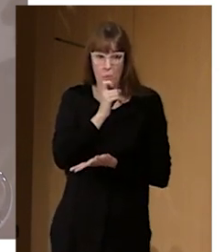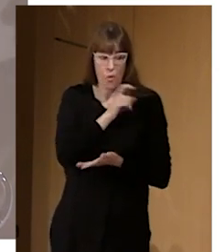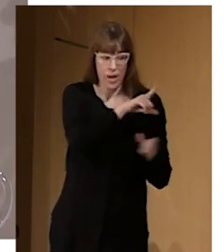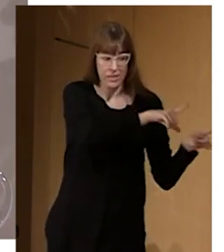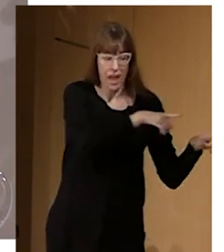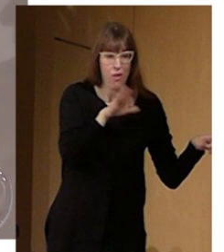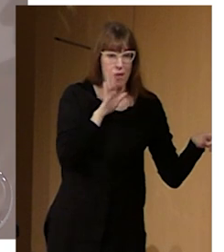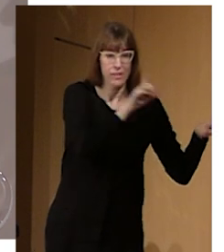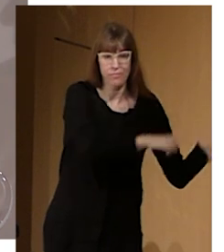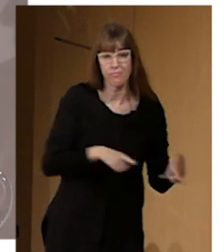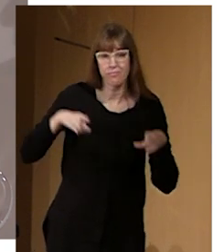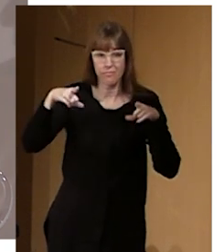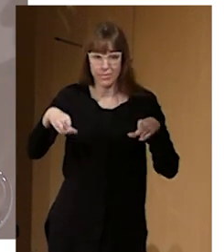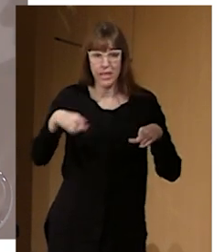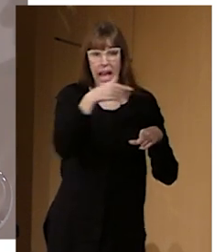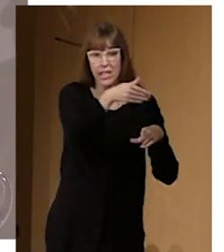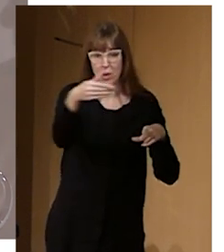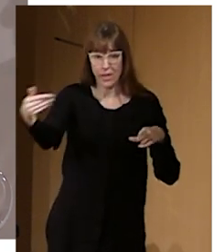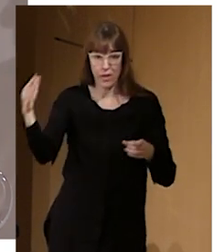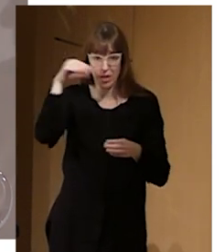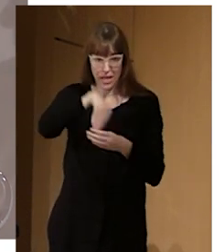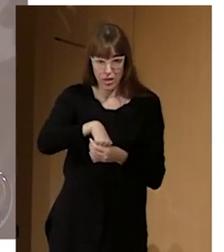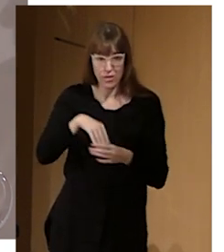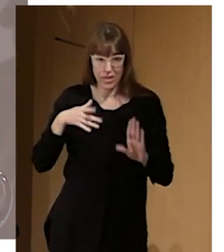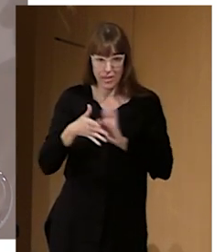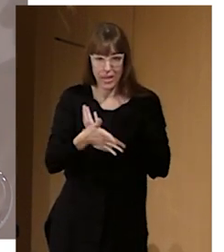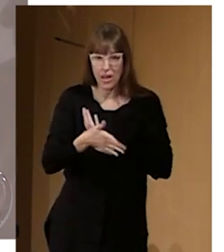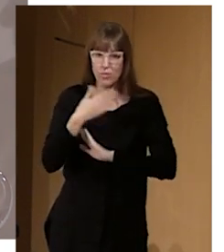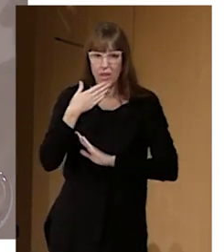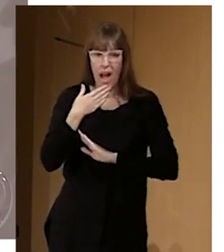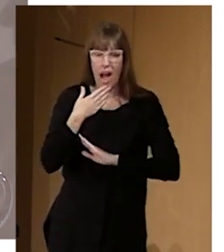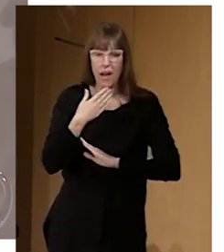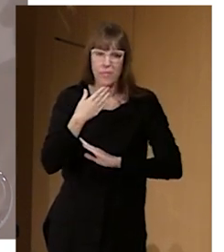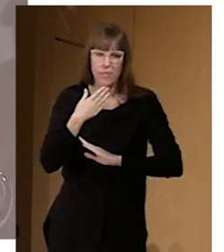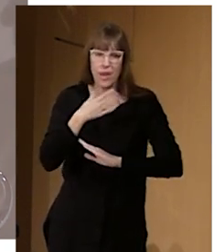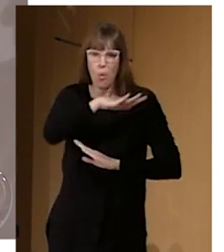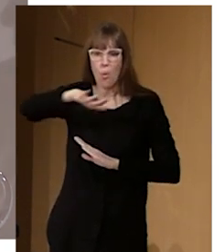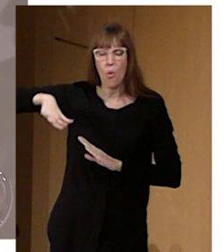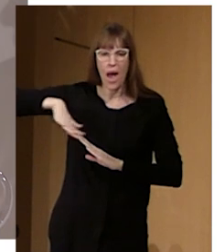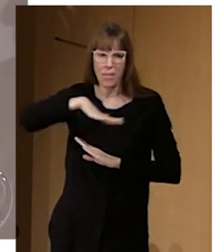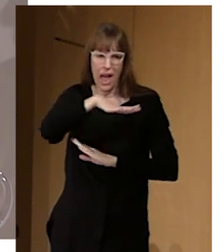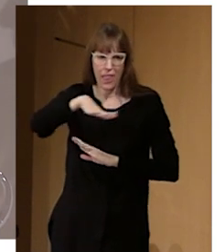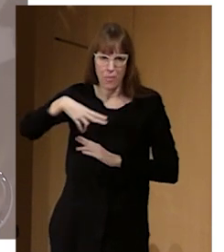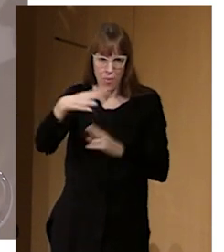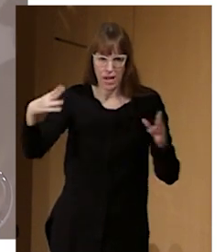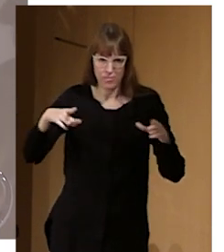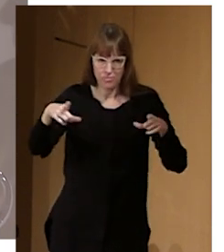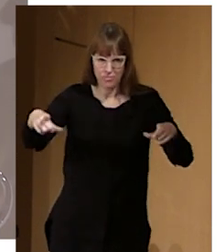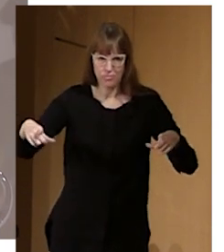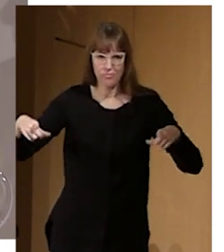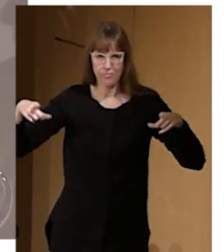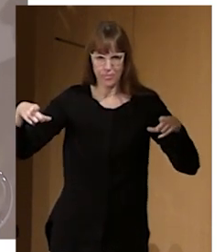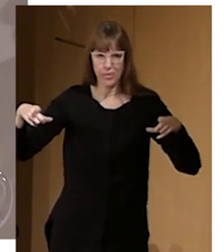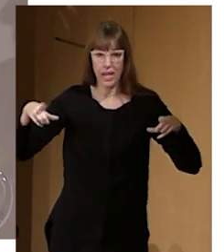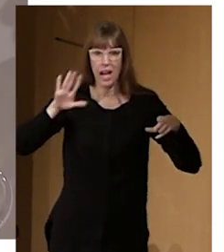exposición como si fuera una plaza pública eh donde hay un equipo de mediación nuestro que